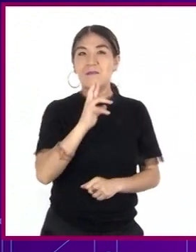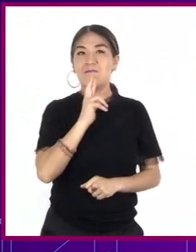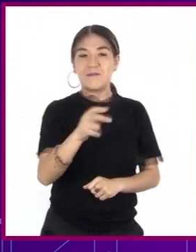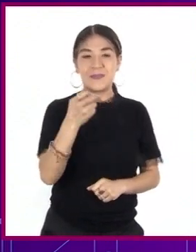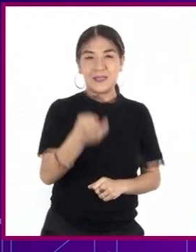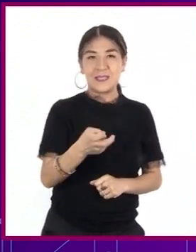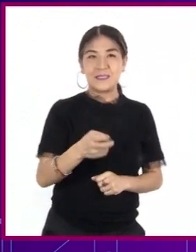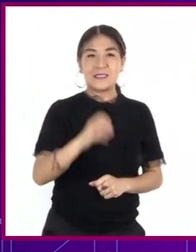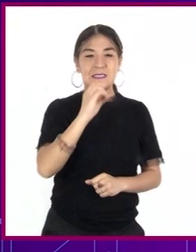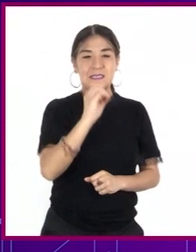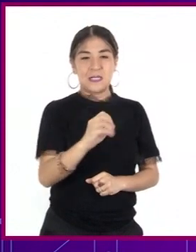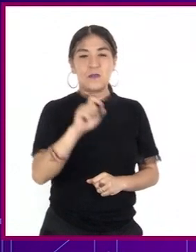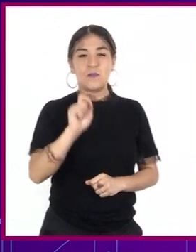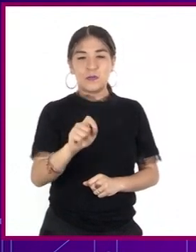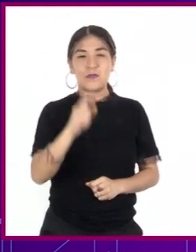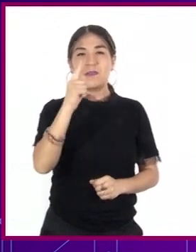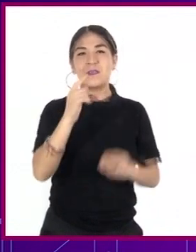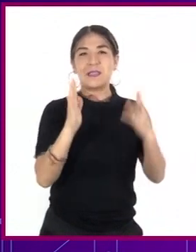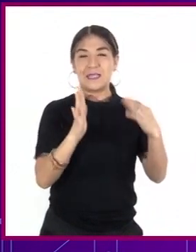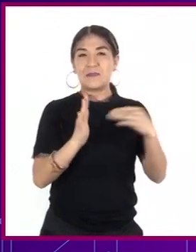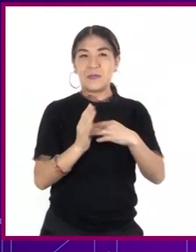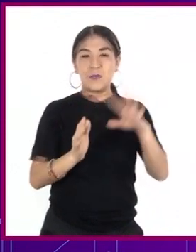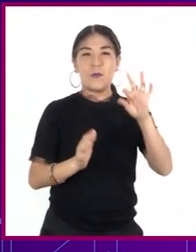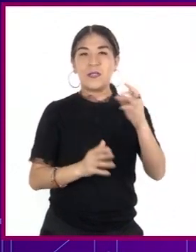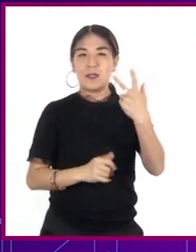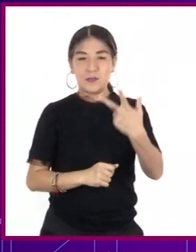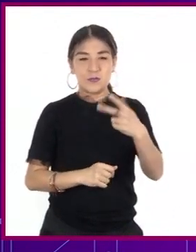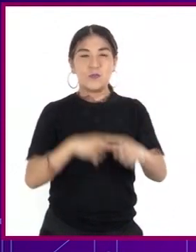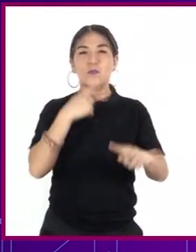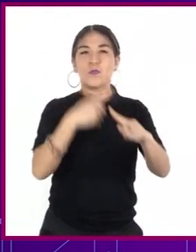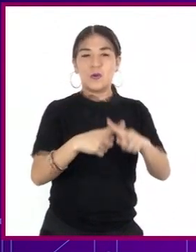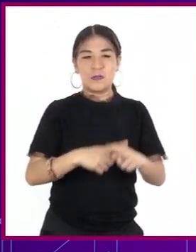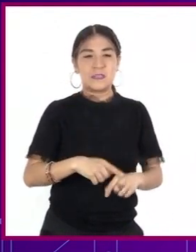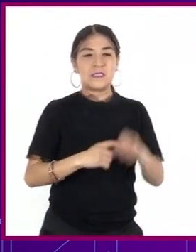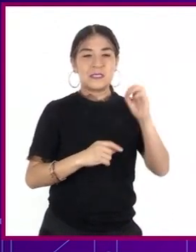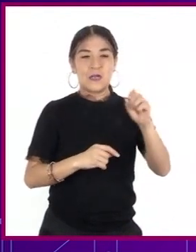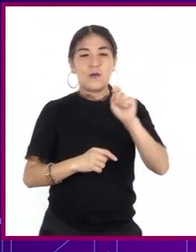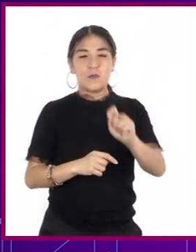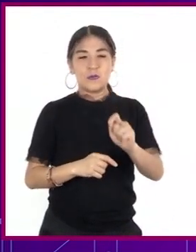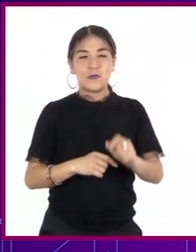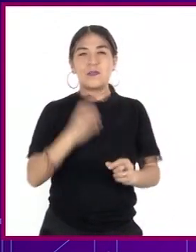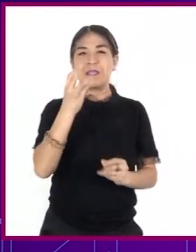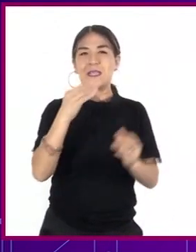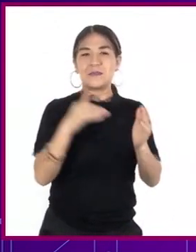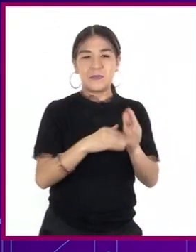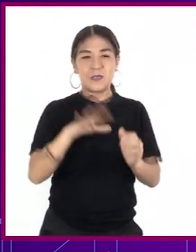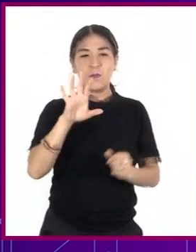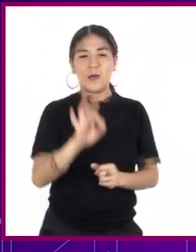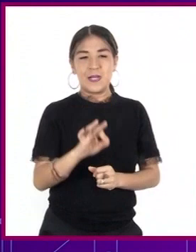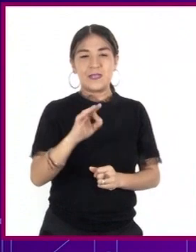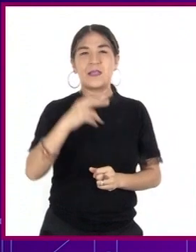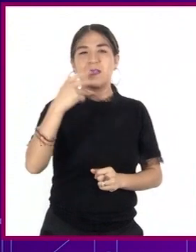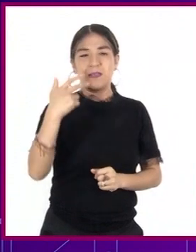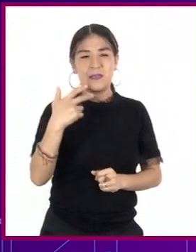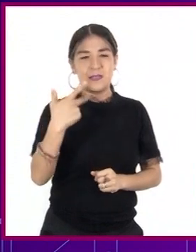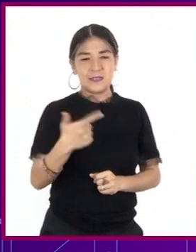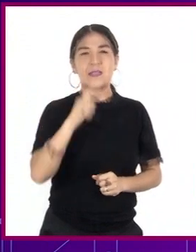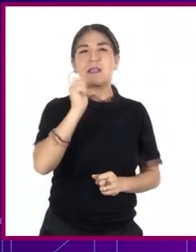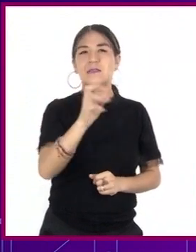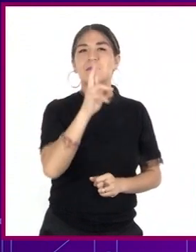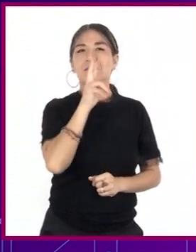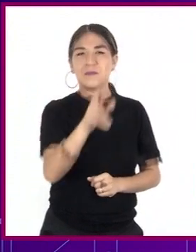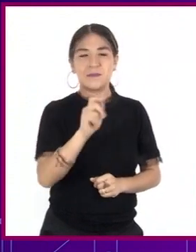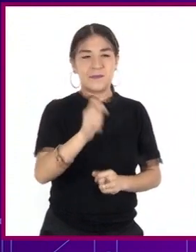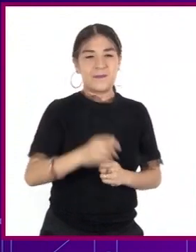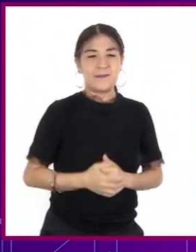de 0.3048 por 0.127, obtenemos que el área de una loseta es igual